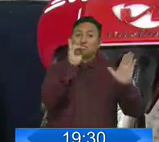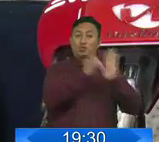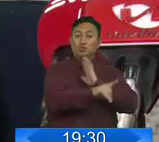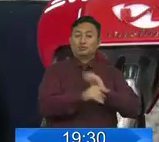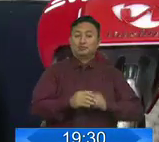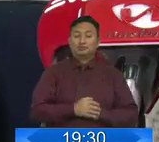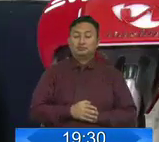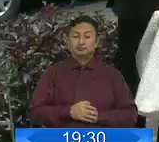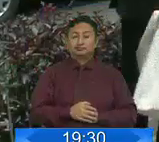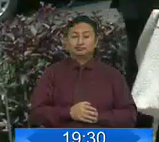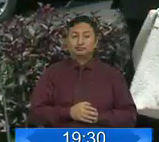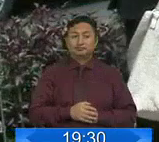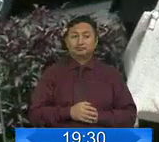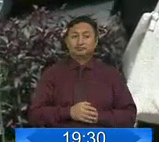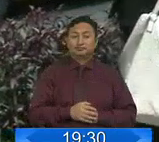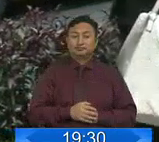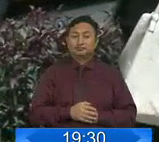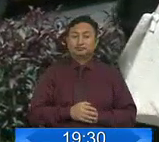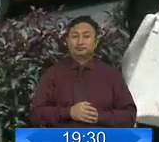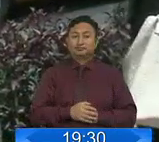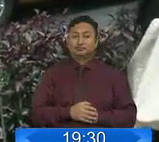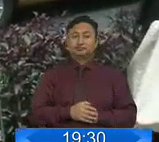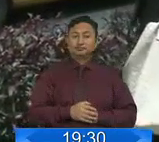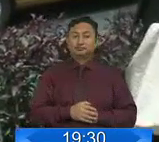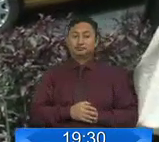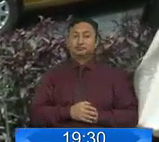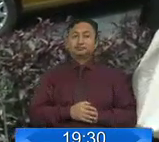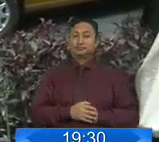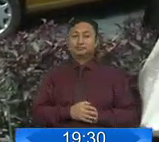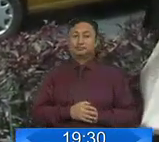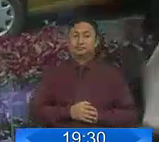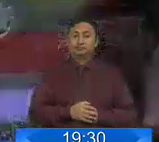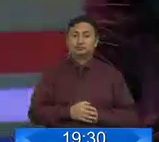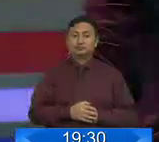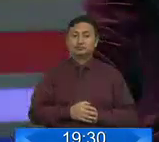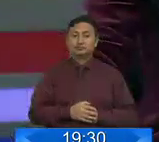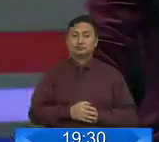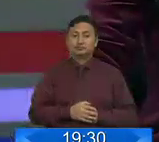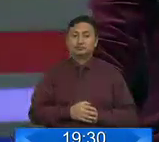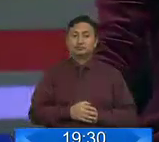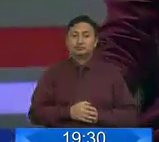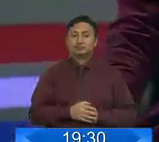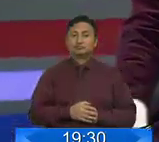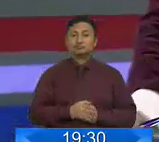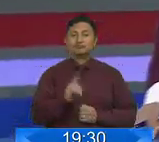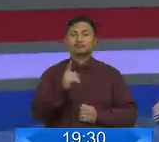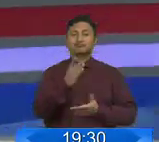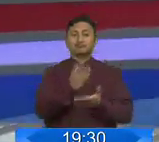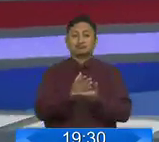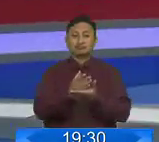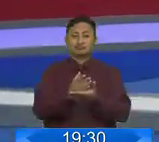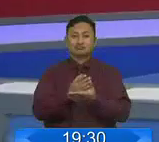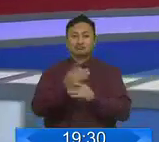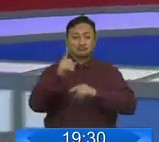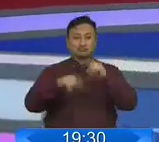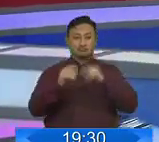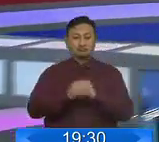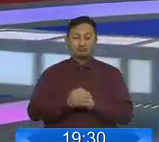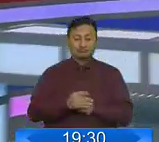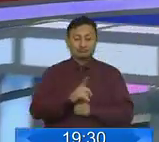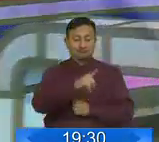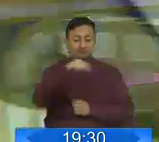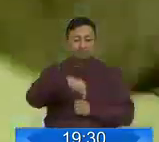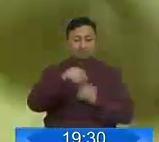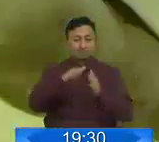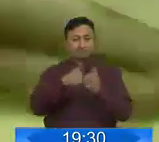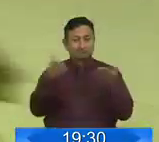Atamaín. Informó Priscila Cadena. Momento de nuestra primera pausa, amigos televidentes, aquí en